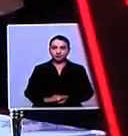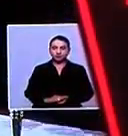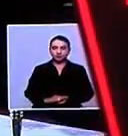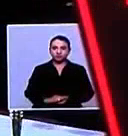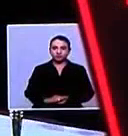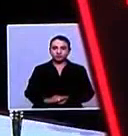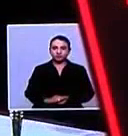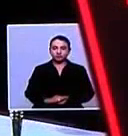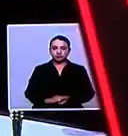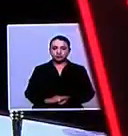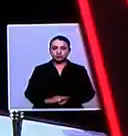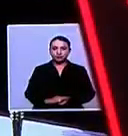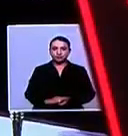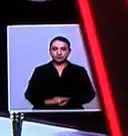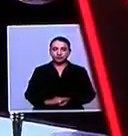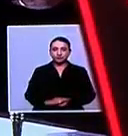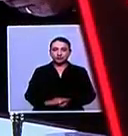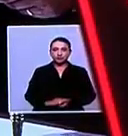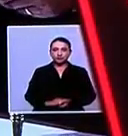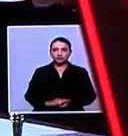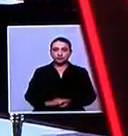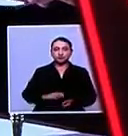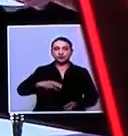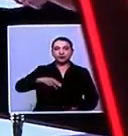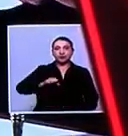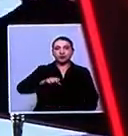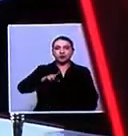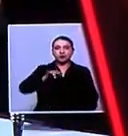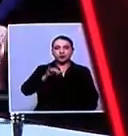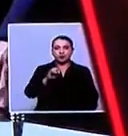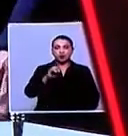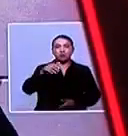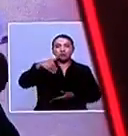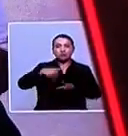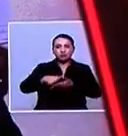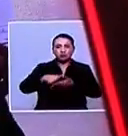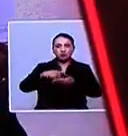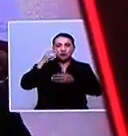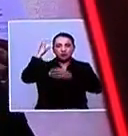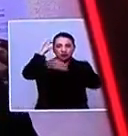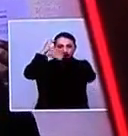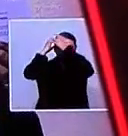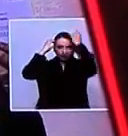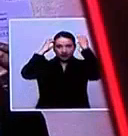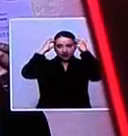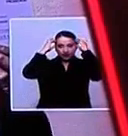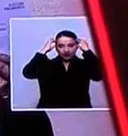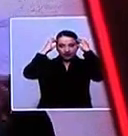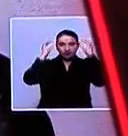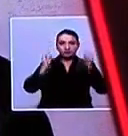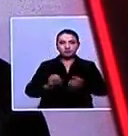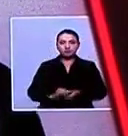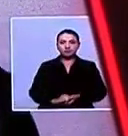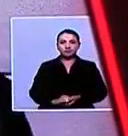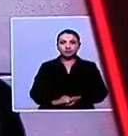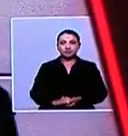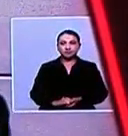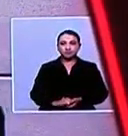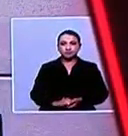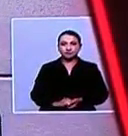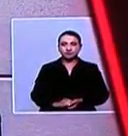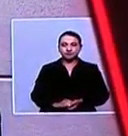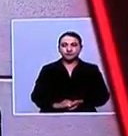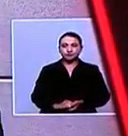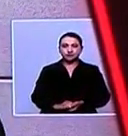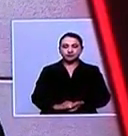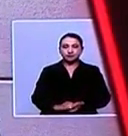que nos sorprende porque, porque en realidad la vez anterior, cuando fue electa la dupla Long con Baza, ¿no es cierto?, que tú lo